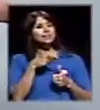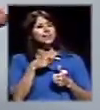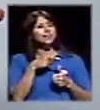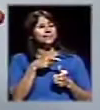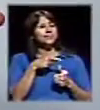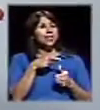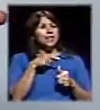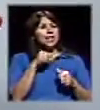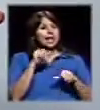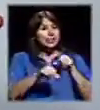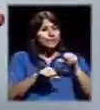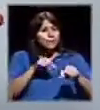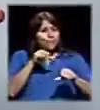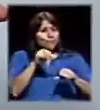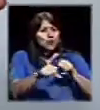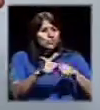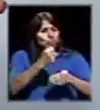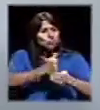las autoridades, tanto